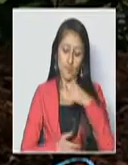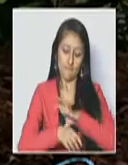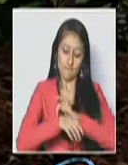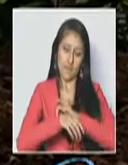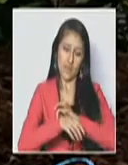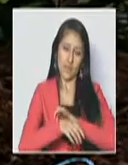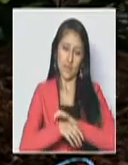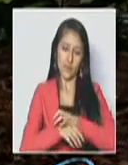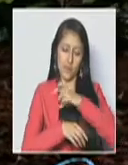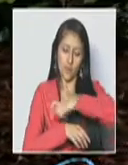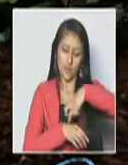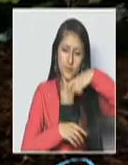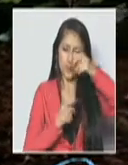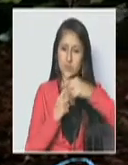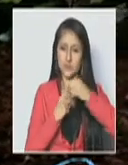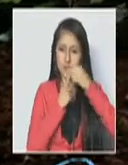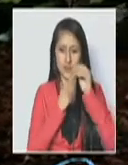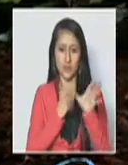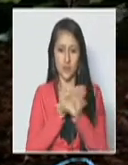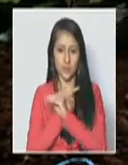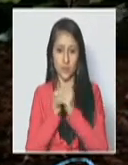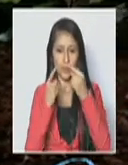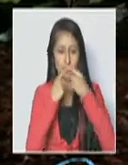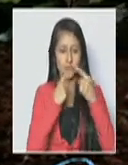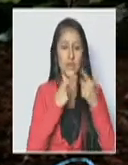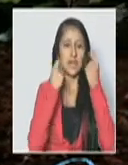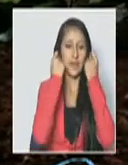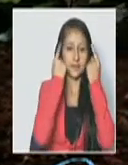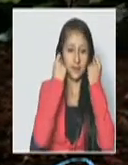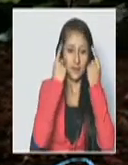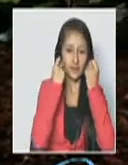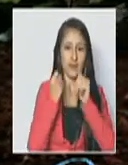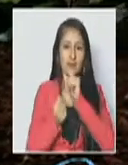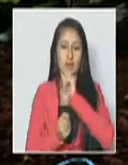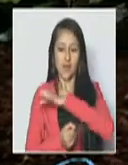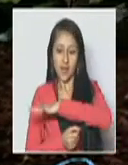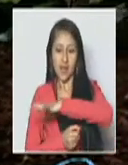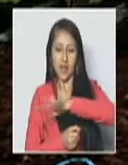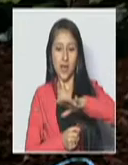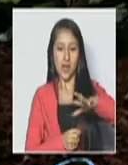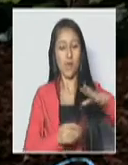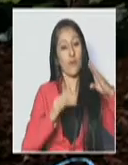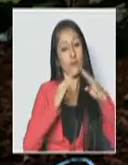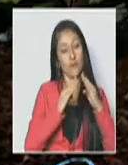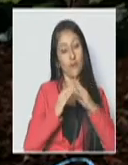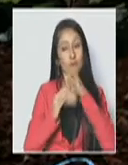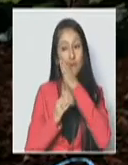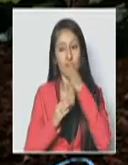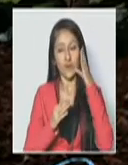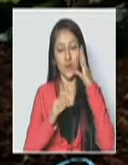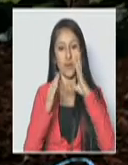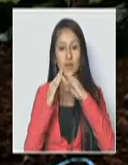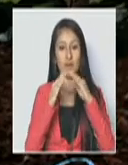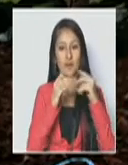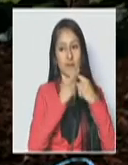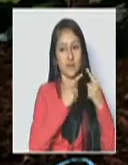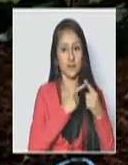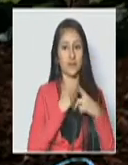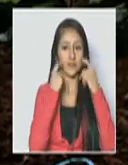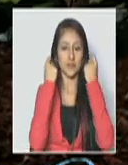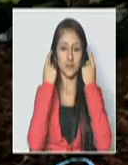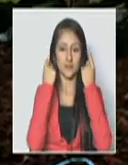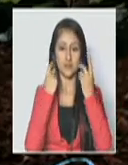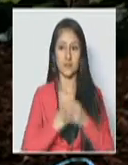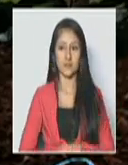es decir todo el grupo médico entendieron en las piscinas de sus casas fincas y condominios pero no lo entendieron en el